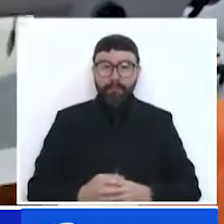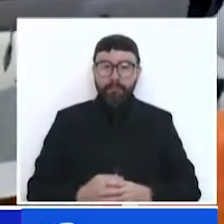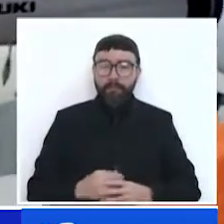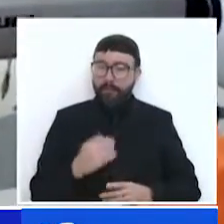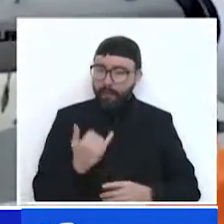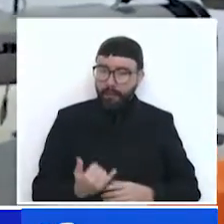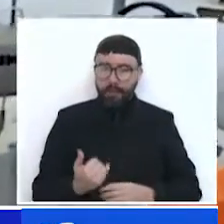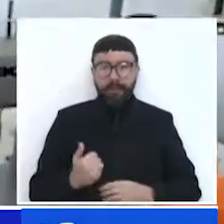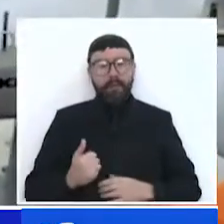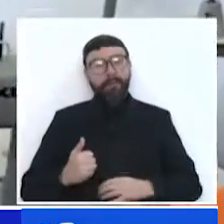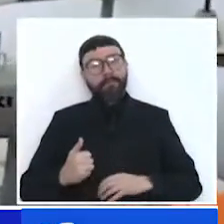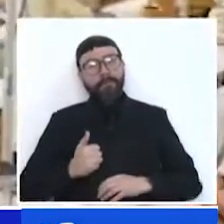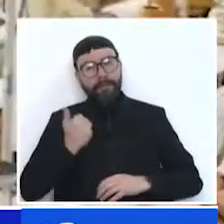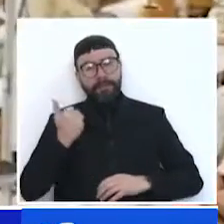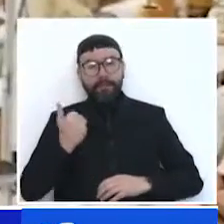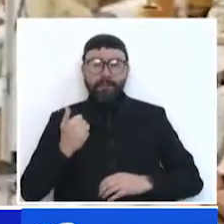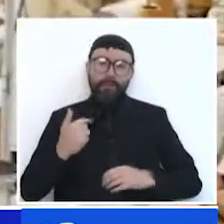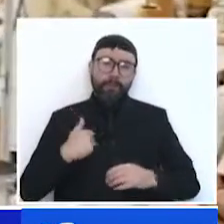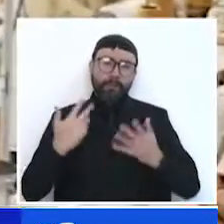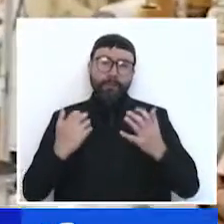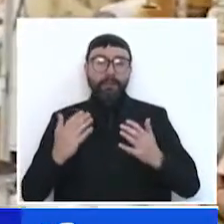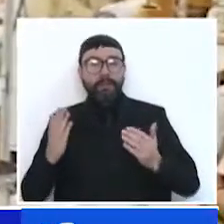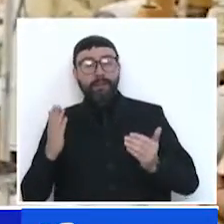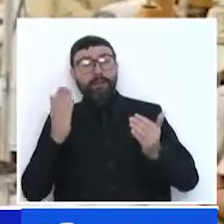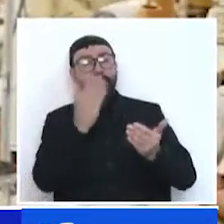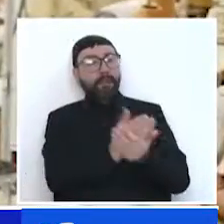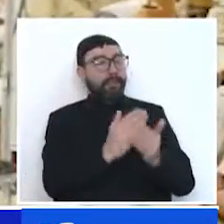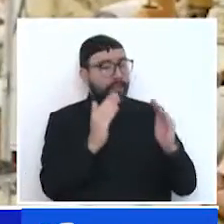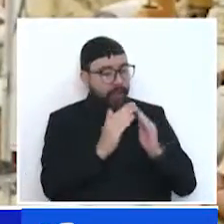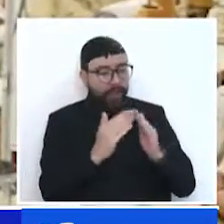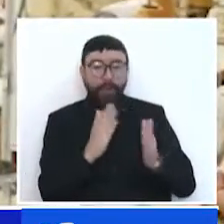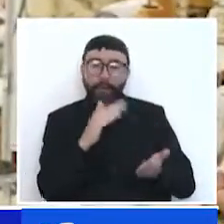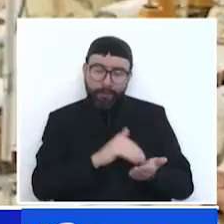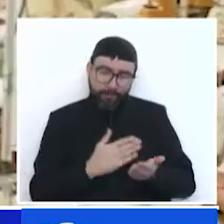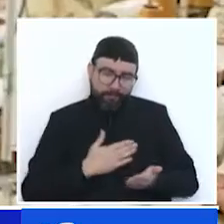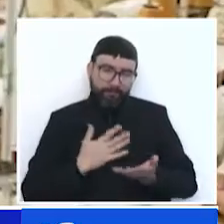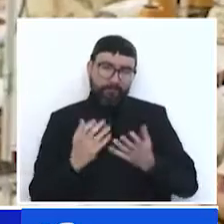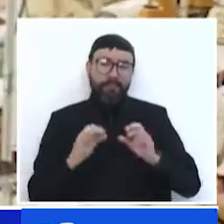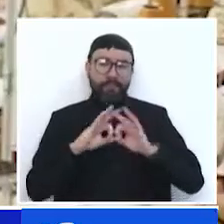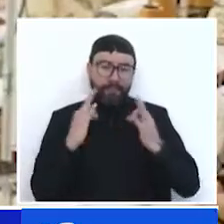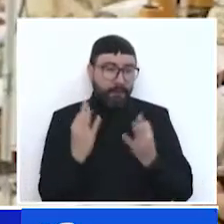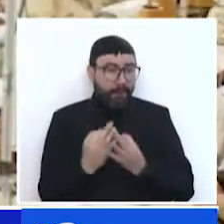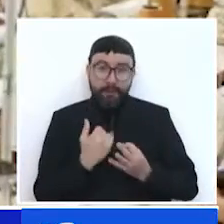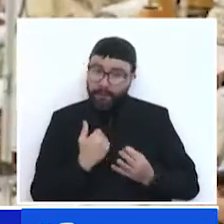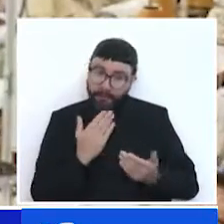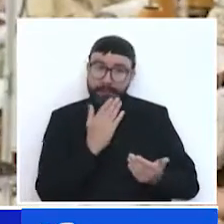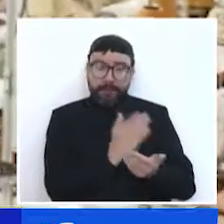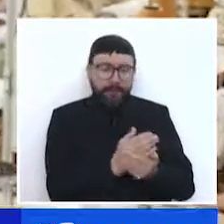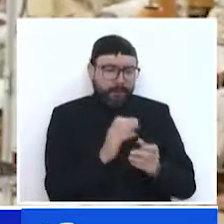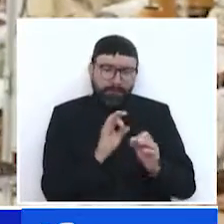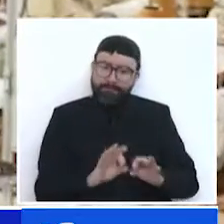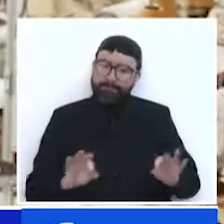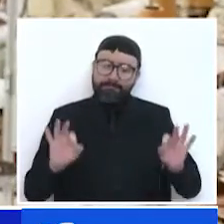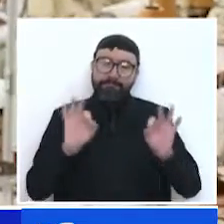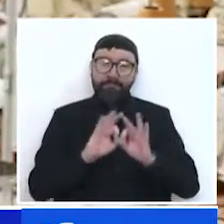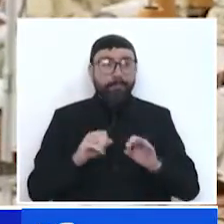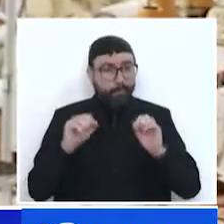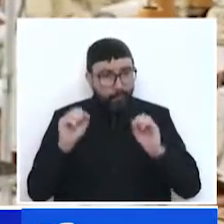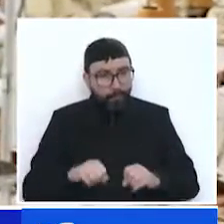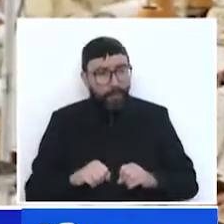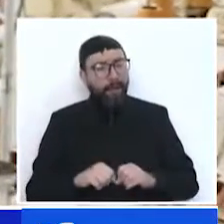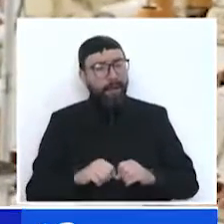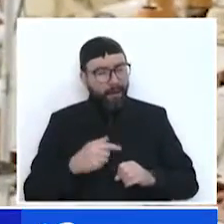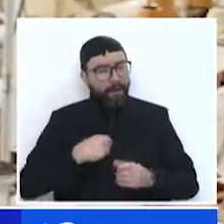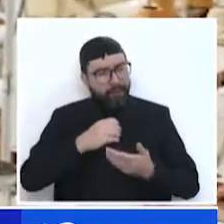mí son el poder regresar otra vez a mi casa con mi familia. Para mí eso es muy importante, poderles llevar el